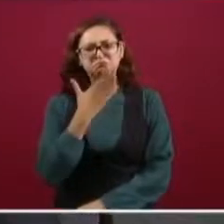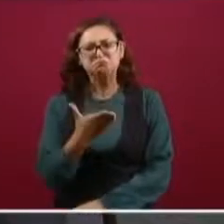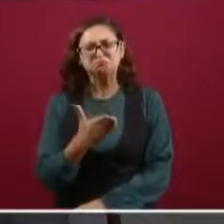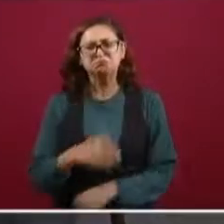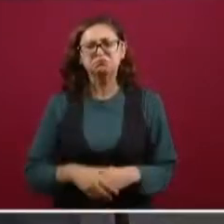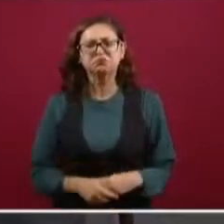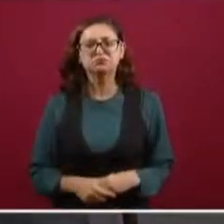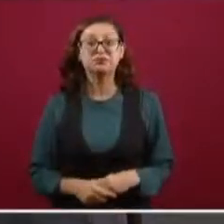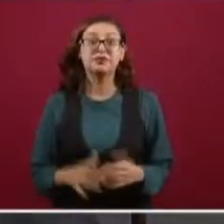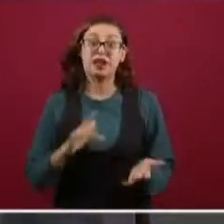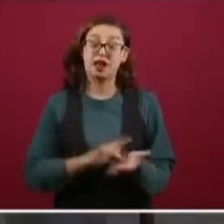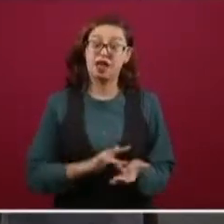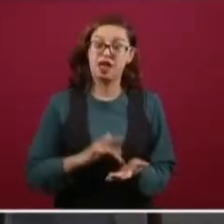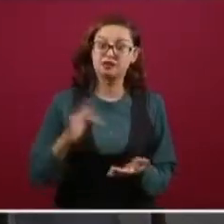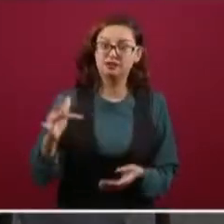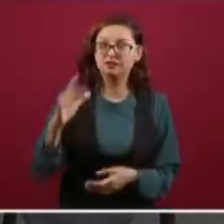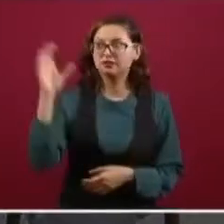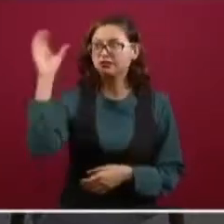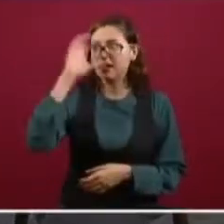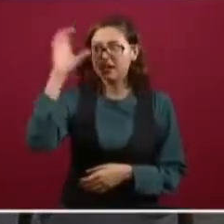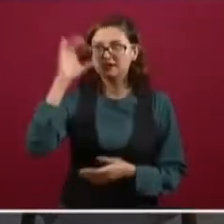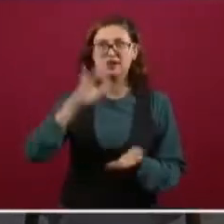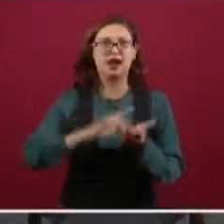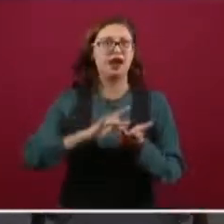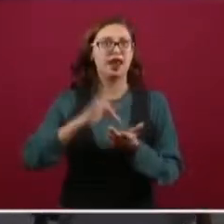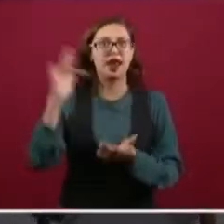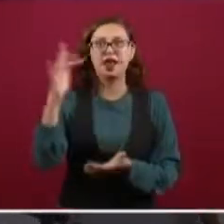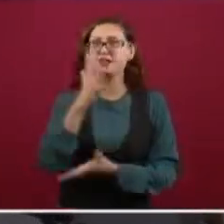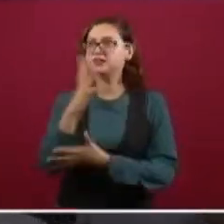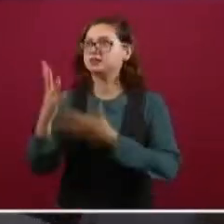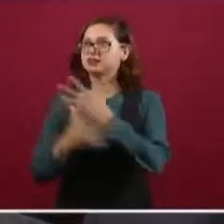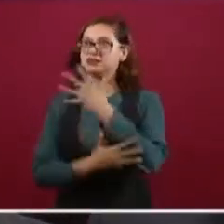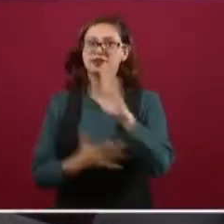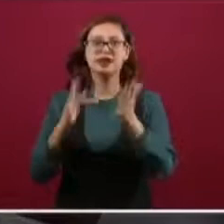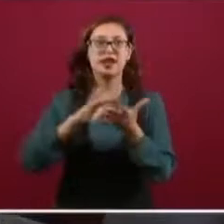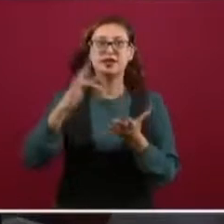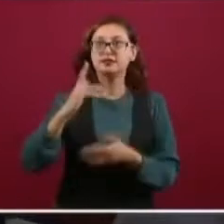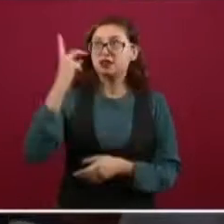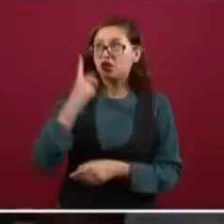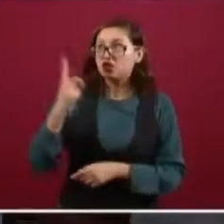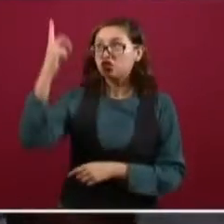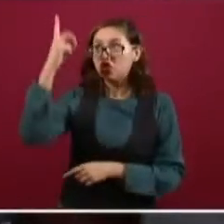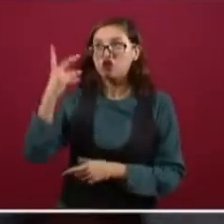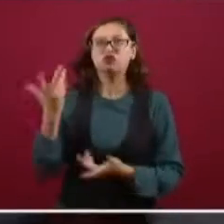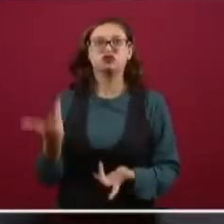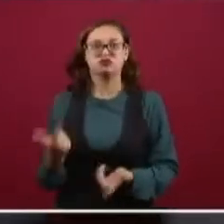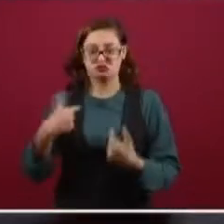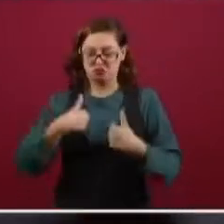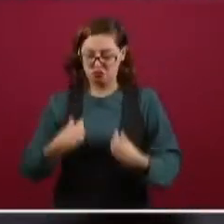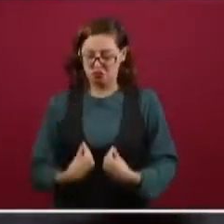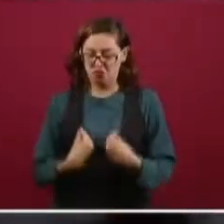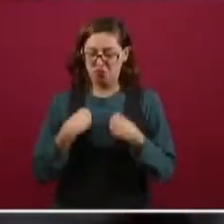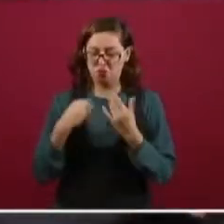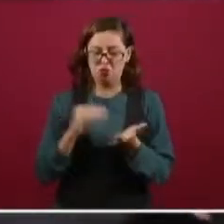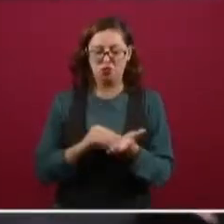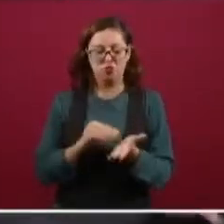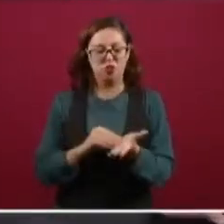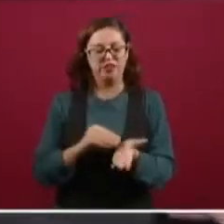agradezco a la ciencia y a la naturaleza, al creador, de que estoy vivo y estoy